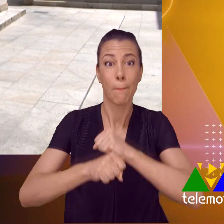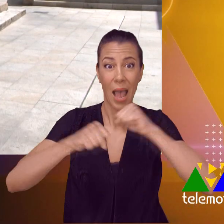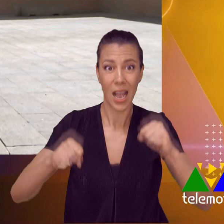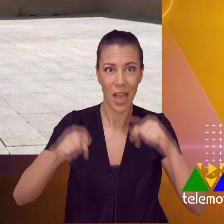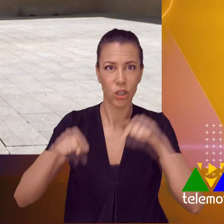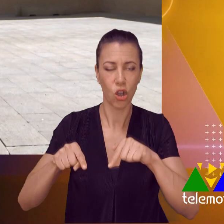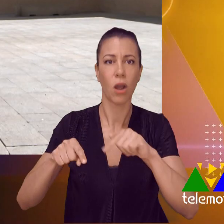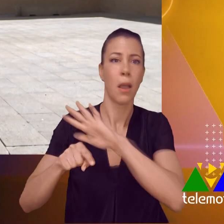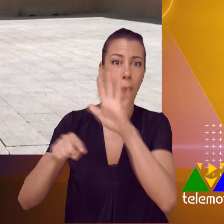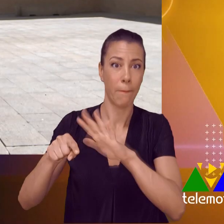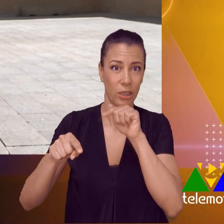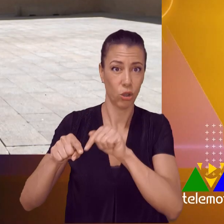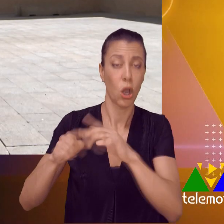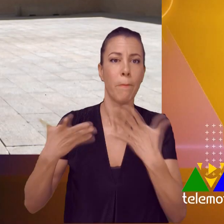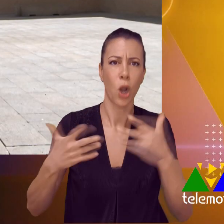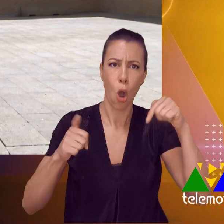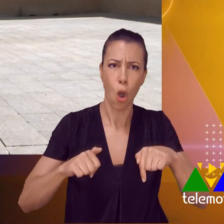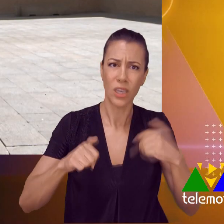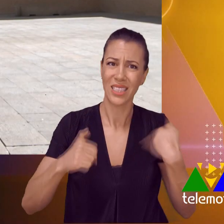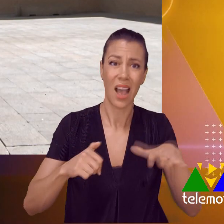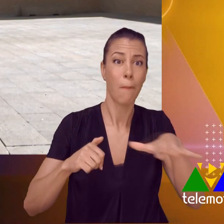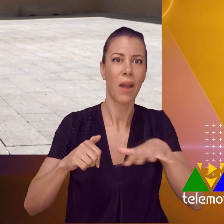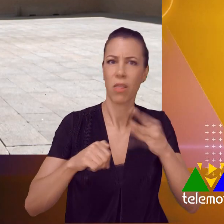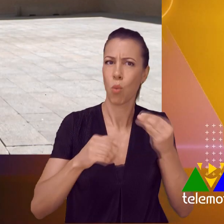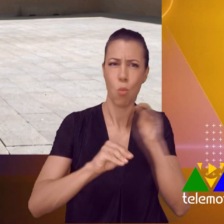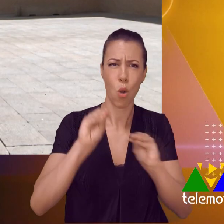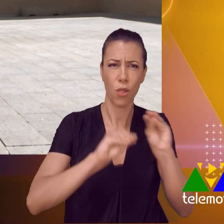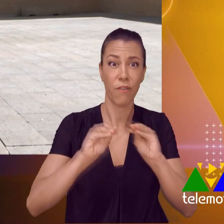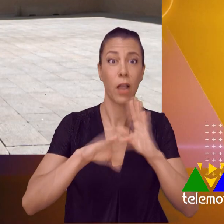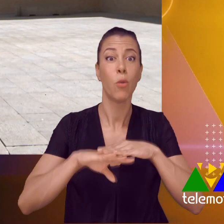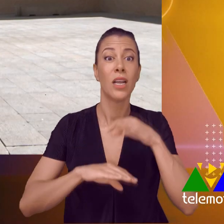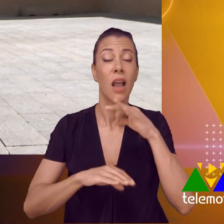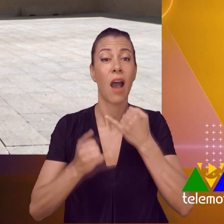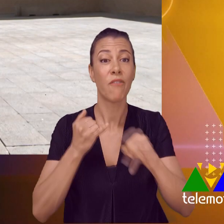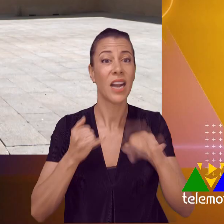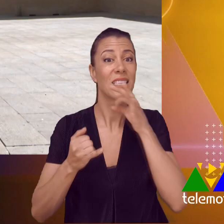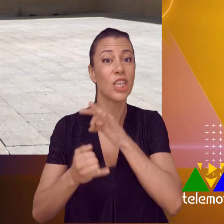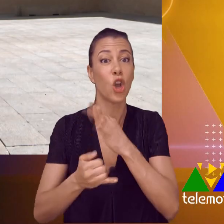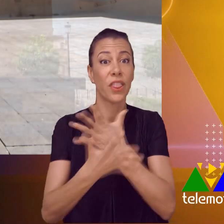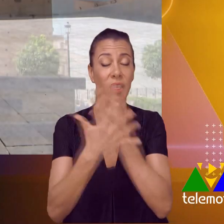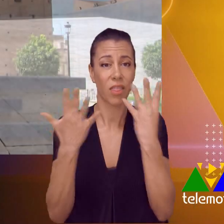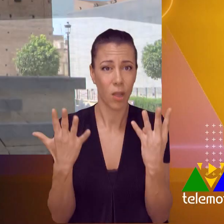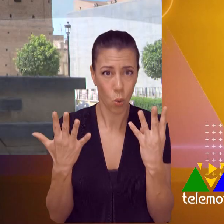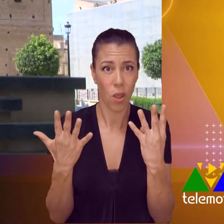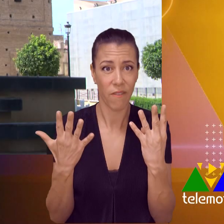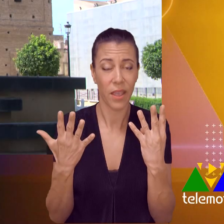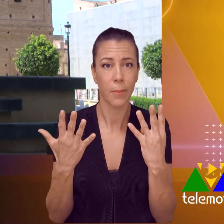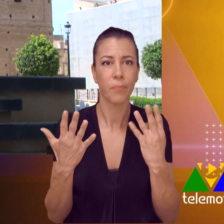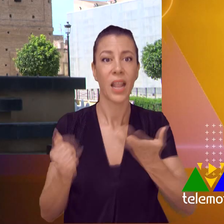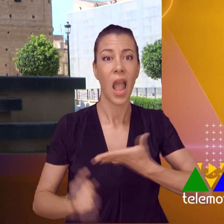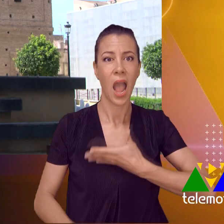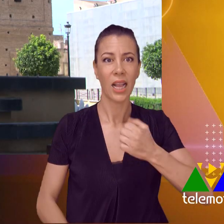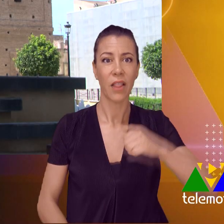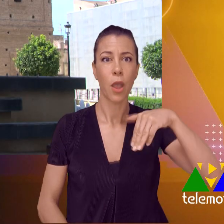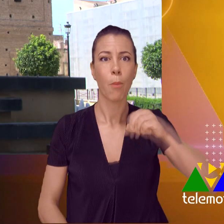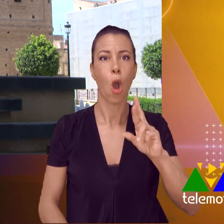Hoy la plaza está muy modificada, porque en el siglo XIX, a finales del siglo XIX, el alcalde Pedro